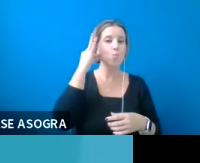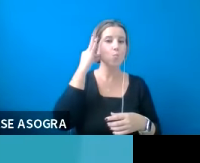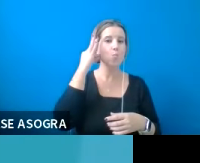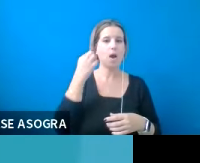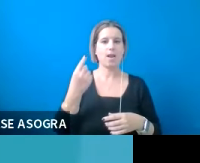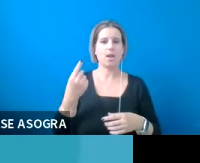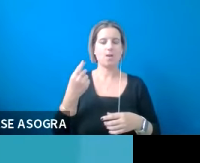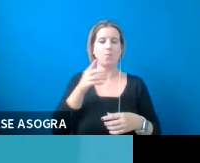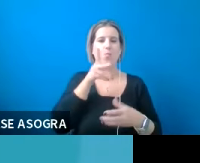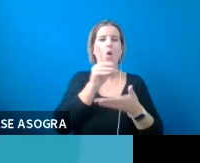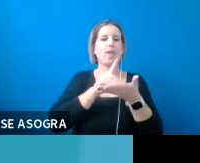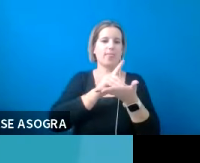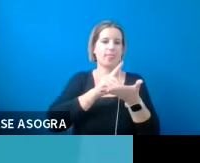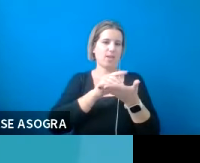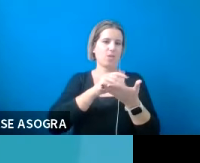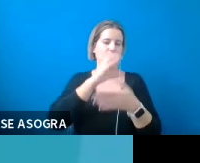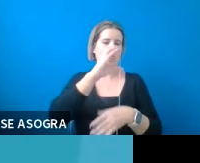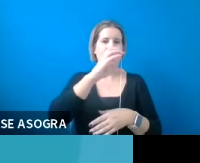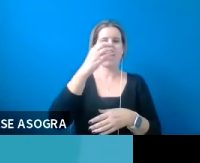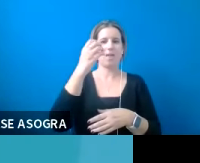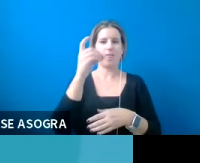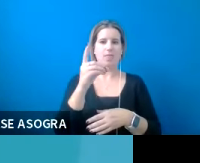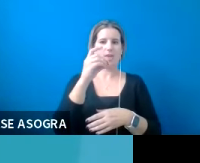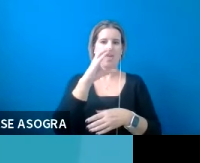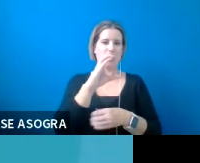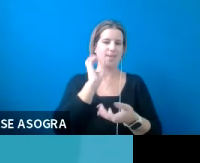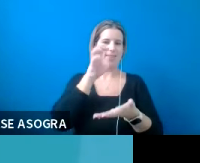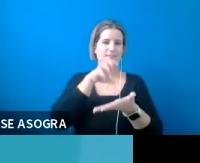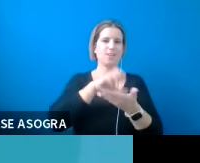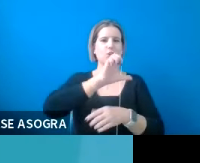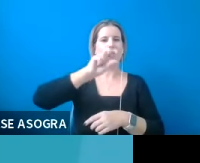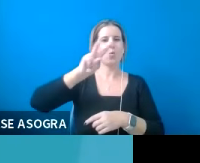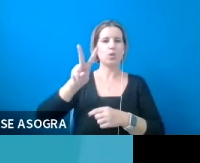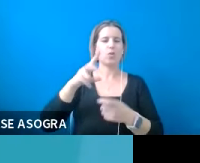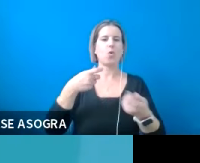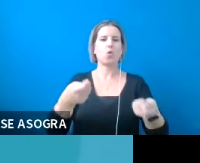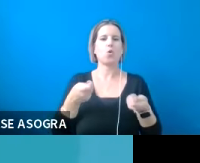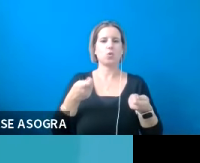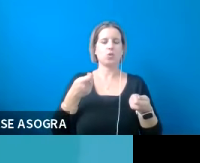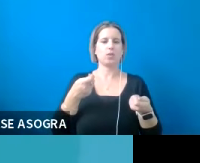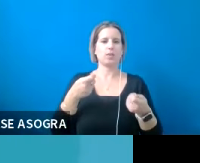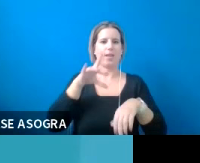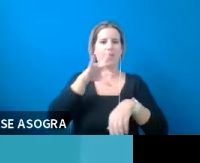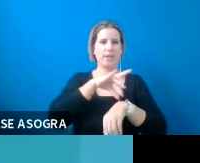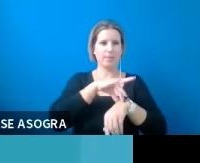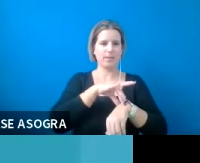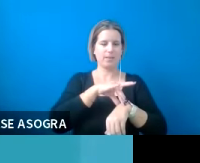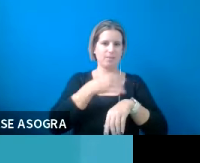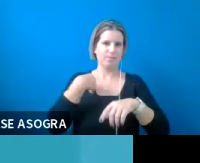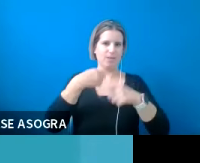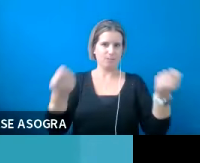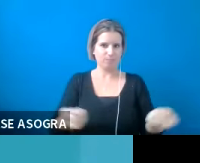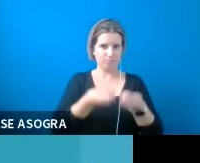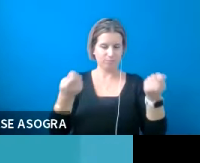datos aportados por el CDC de Estados Unidos el Centro de Control de Enfermedades y que han sido publicados en